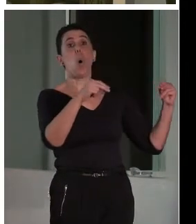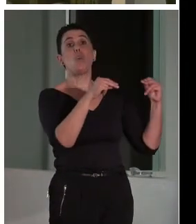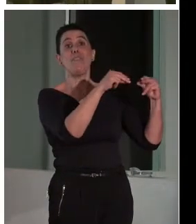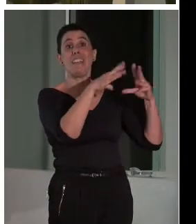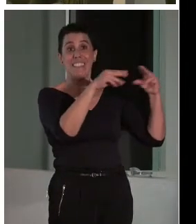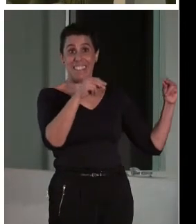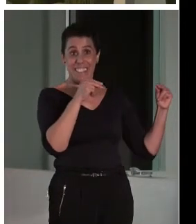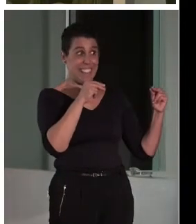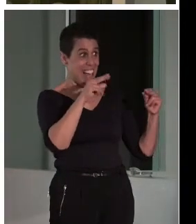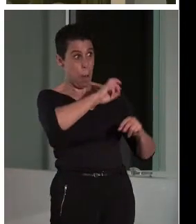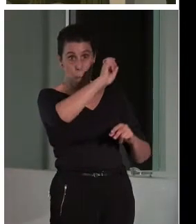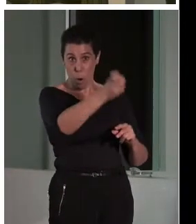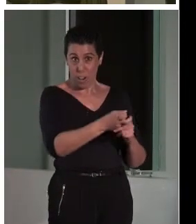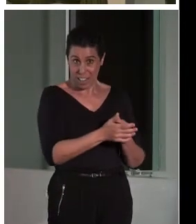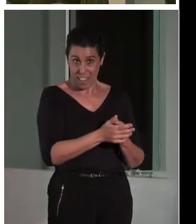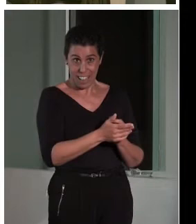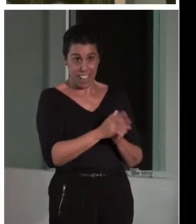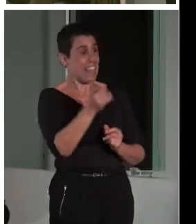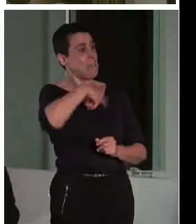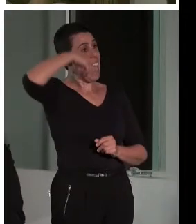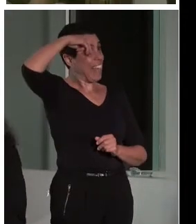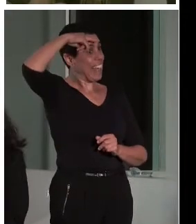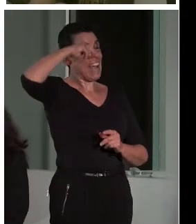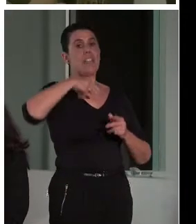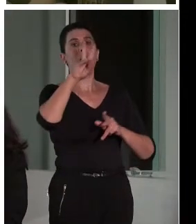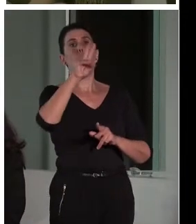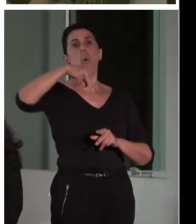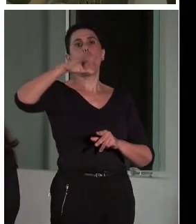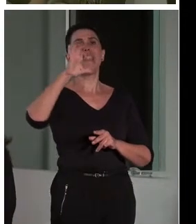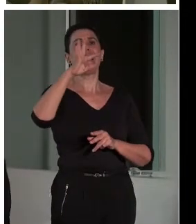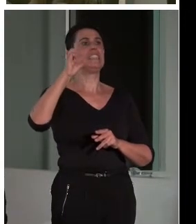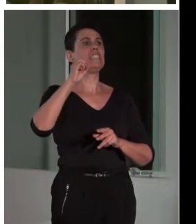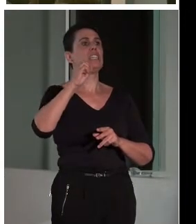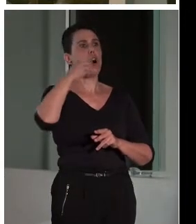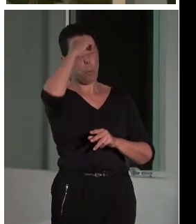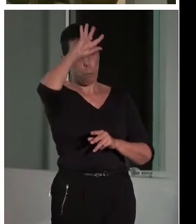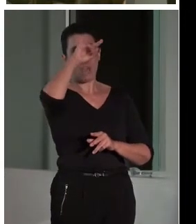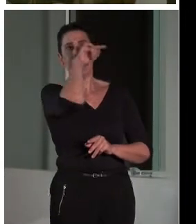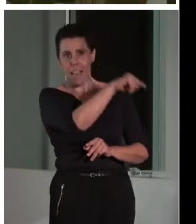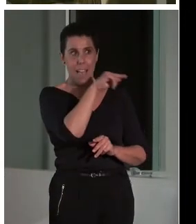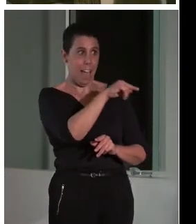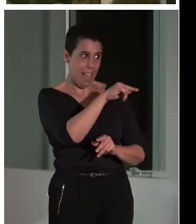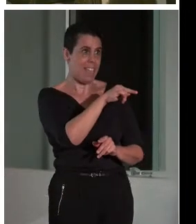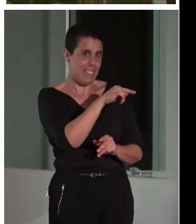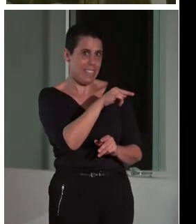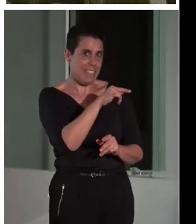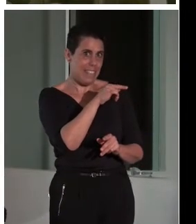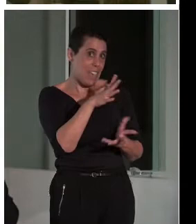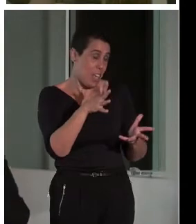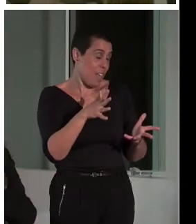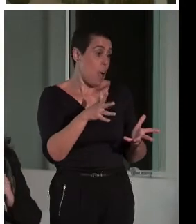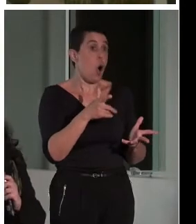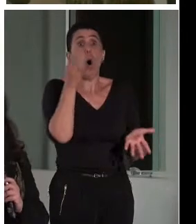y la cátedra unesco de minas está allí y lo hemos empezado allí pero quiero deciros que una vez más y agradezco profundamente